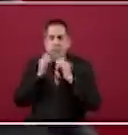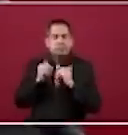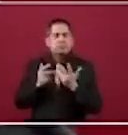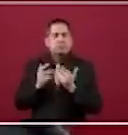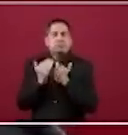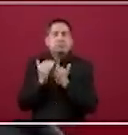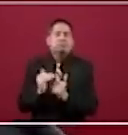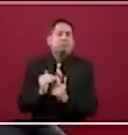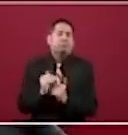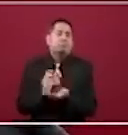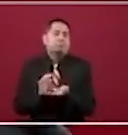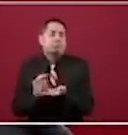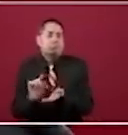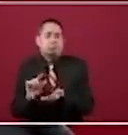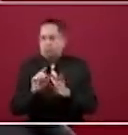límites,